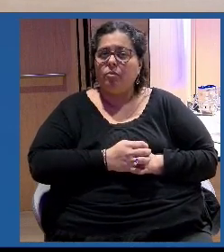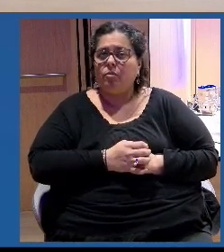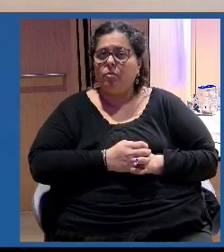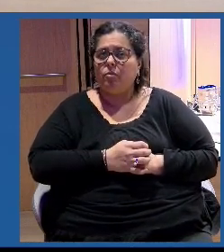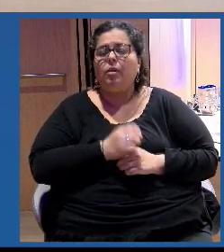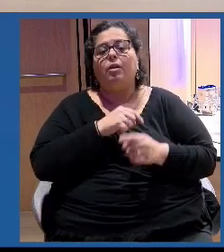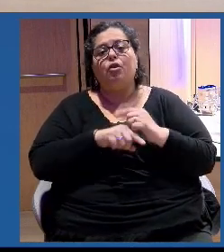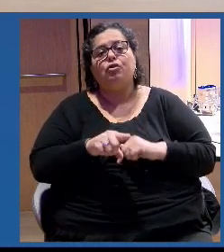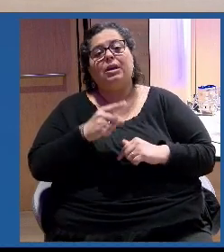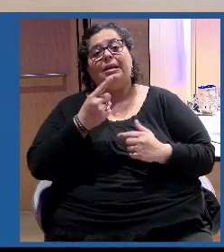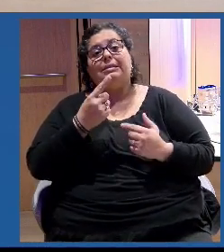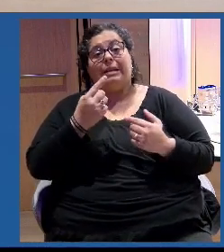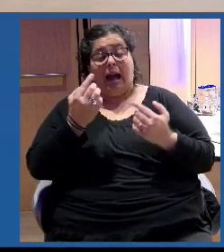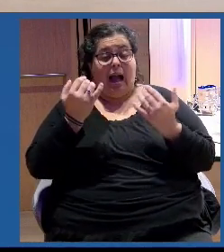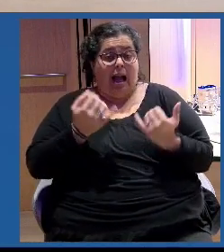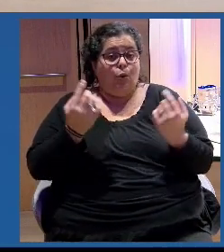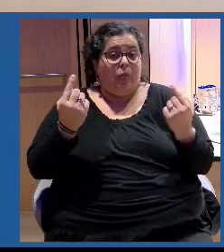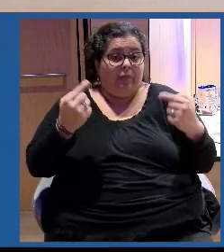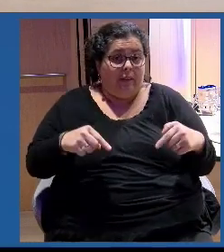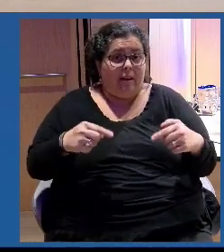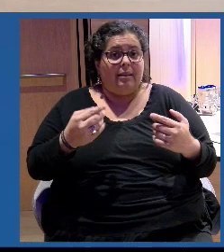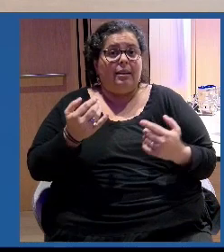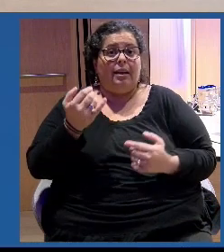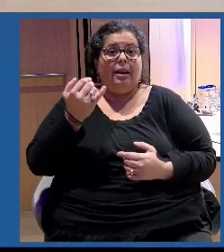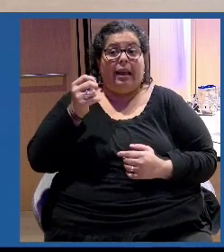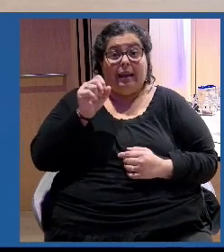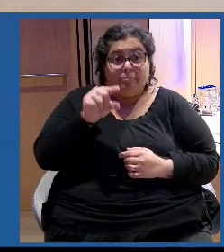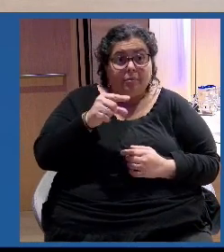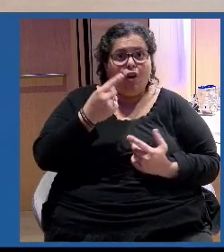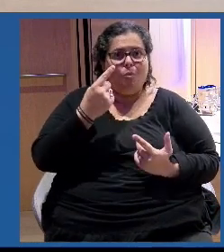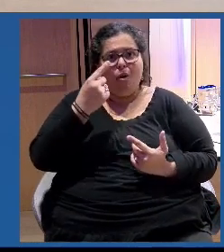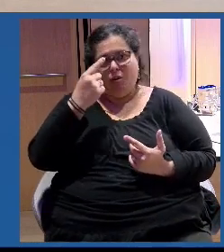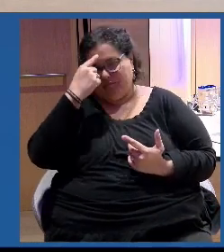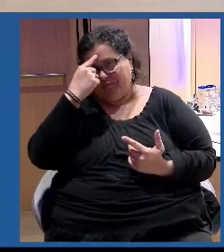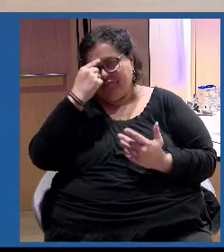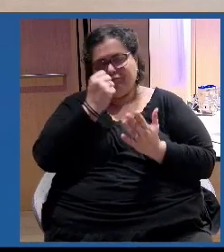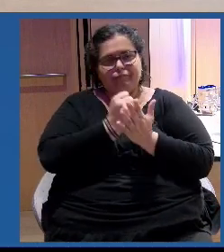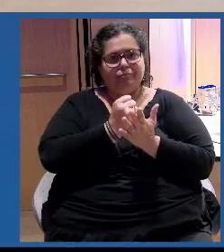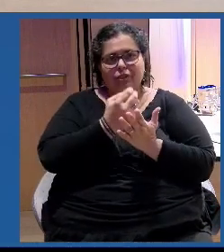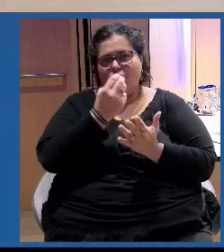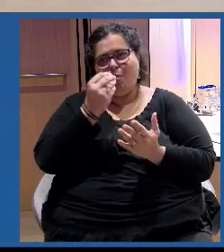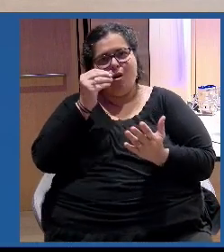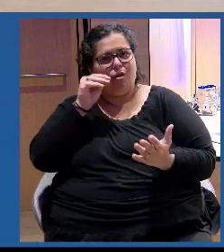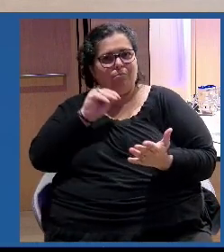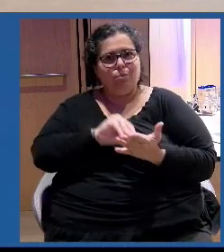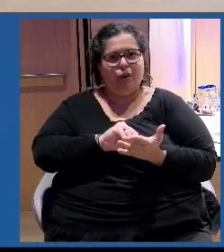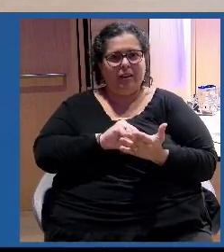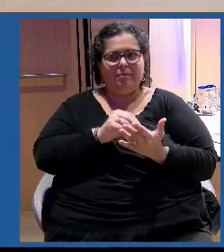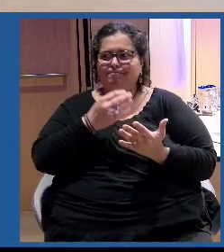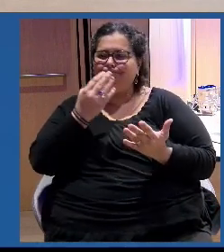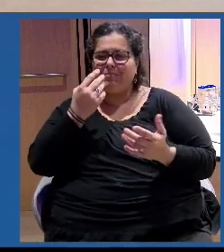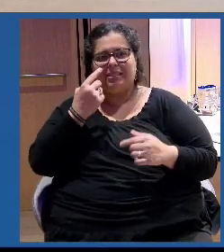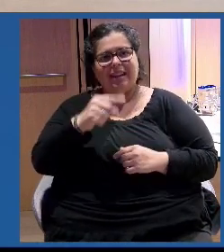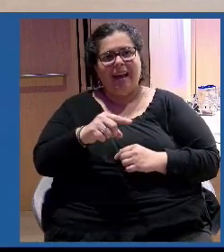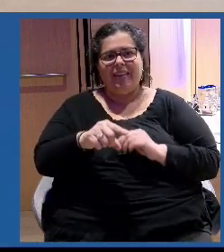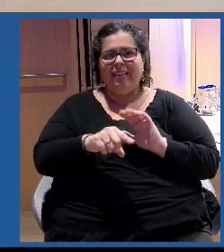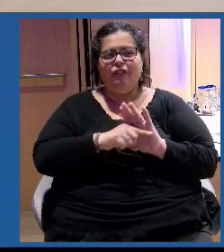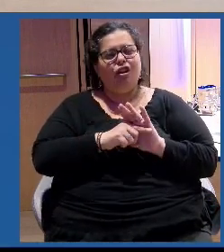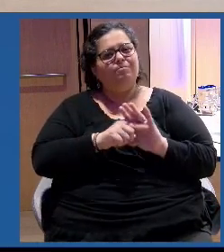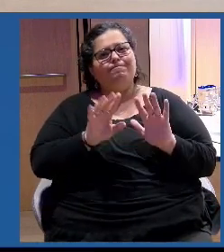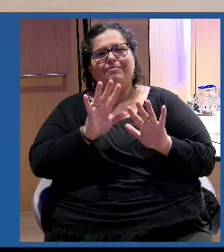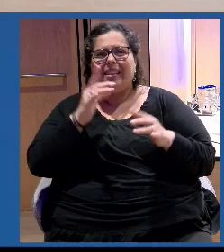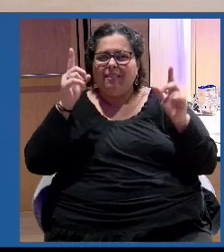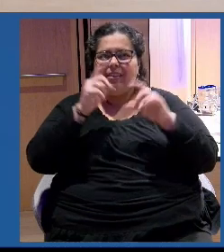Entonces el debate de, bueno, esos estereotipos negativos, pero adicional, ¿cómo nos cuesta en Colombia